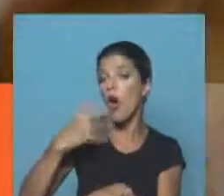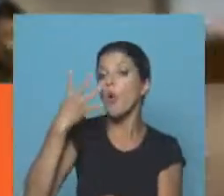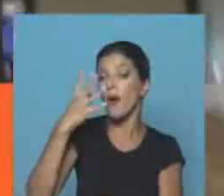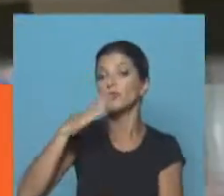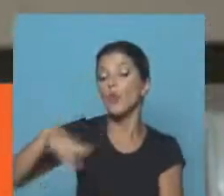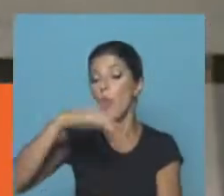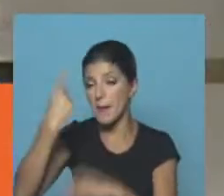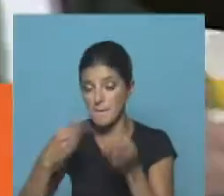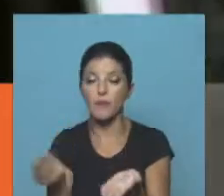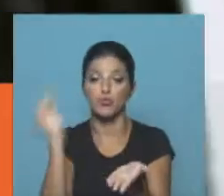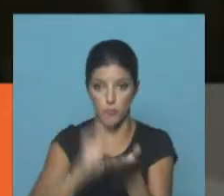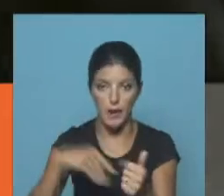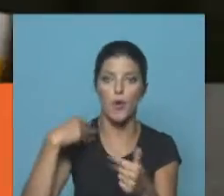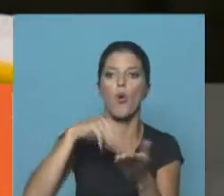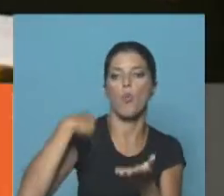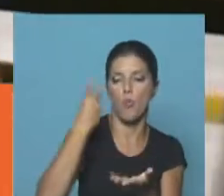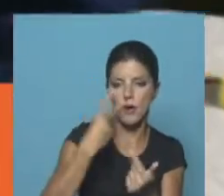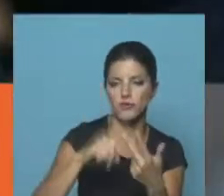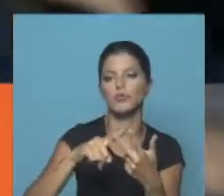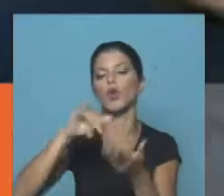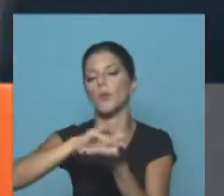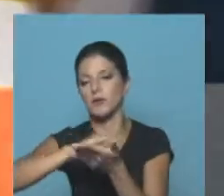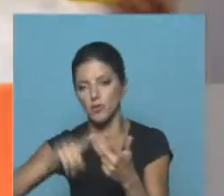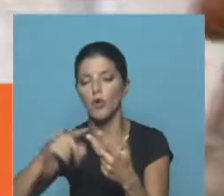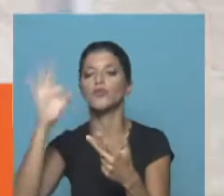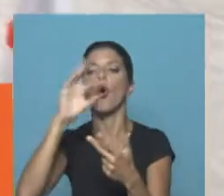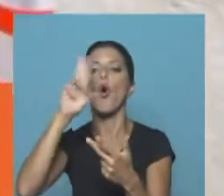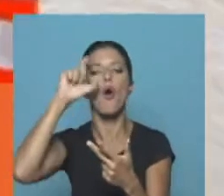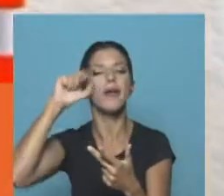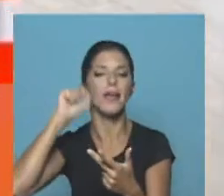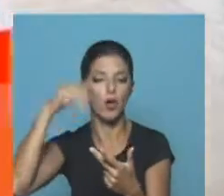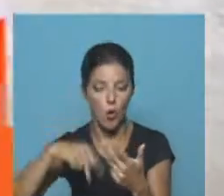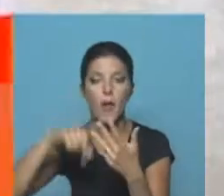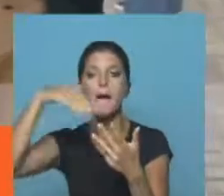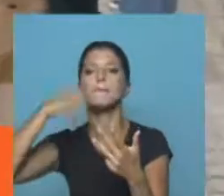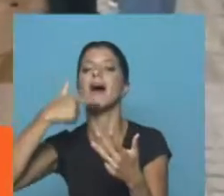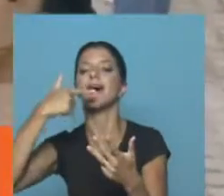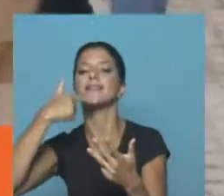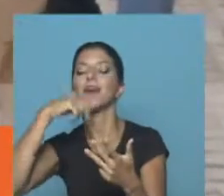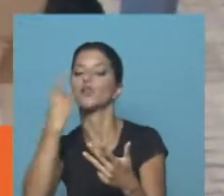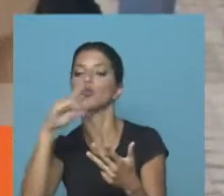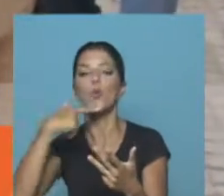estados: Washington, Nueva York, Oregon, Massachusetts, y se espera que también lo haga Maryland.